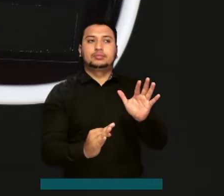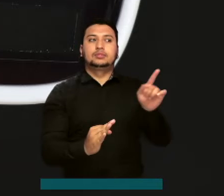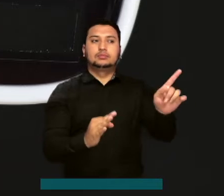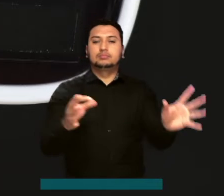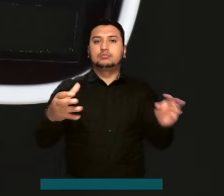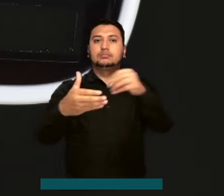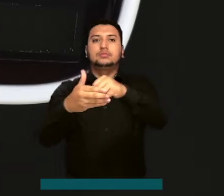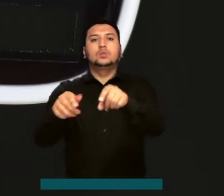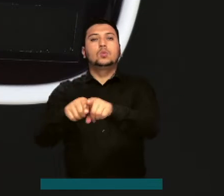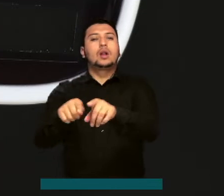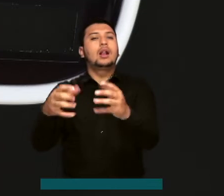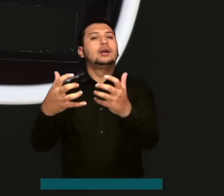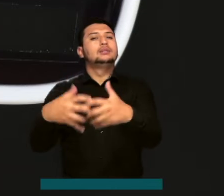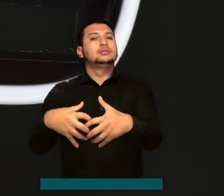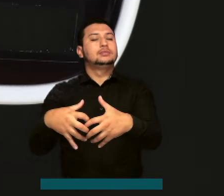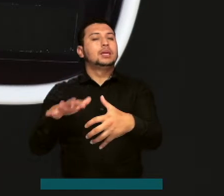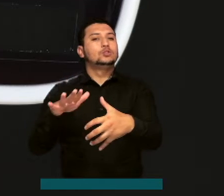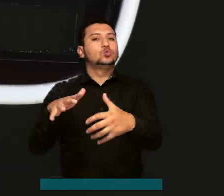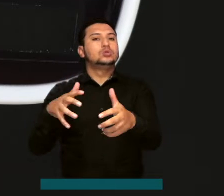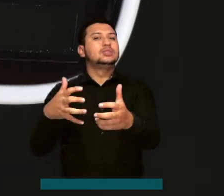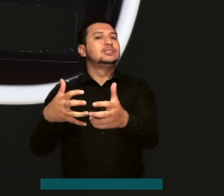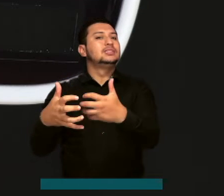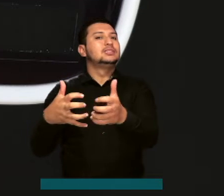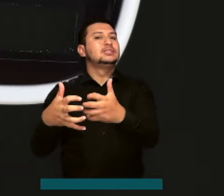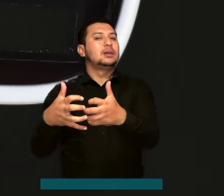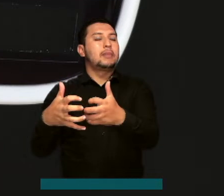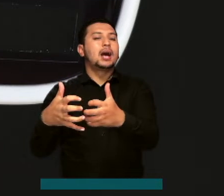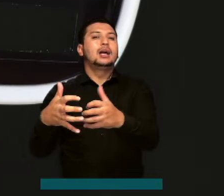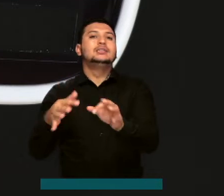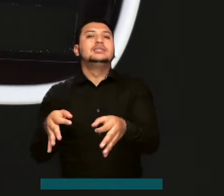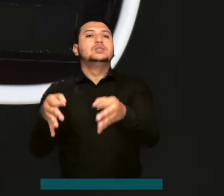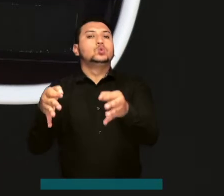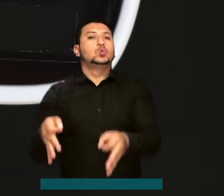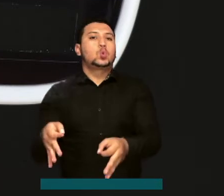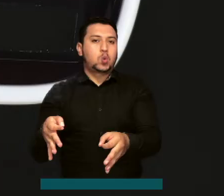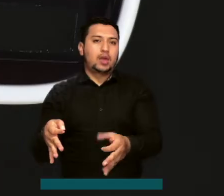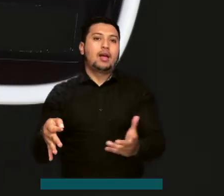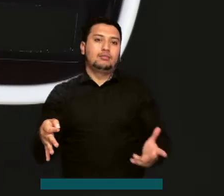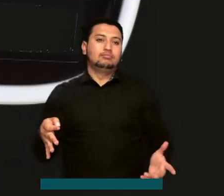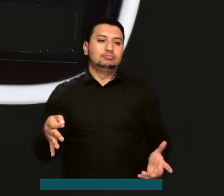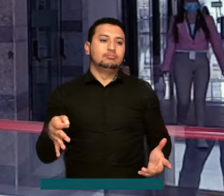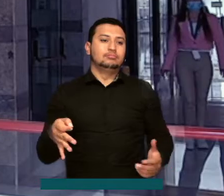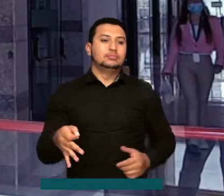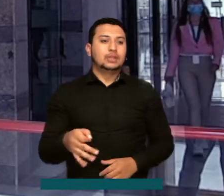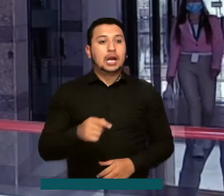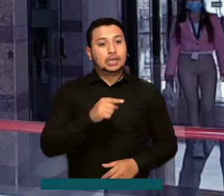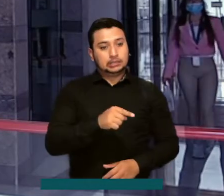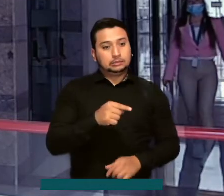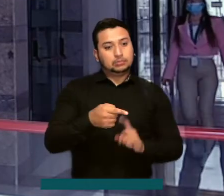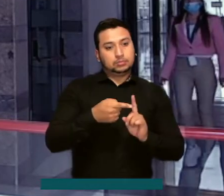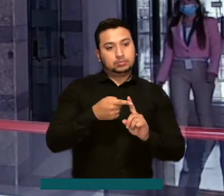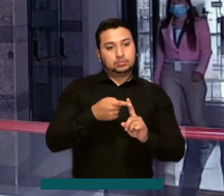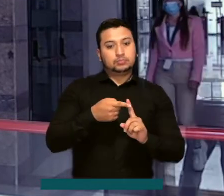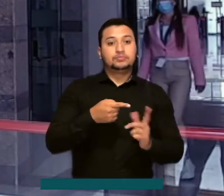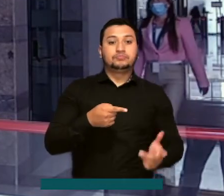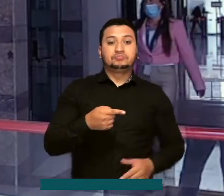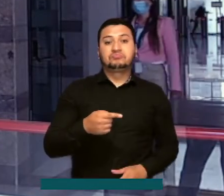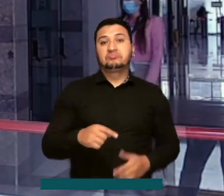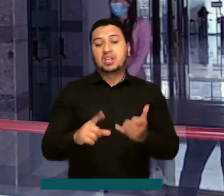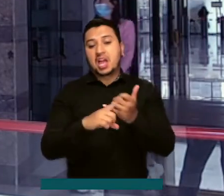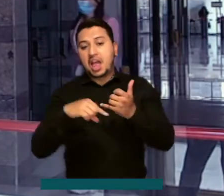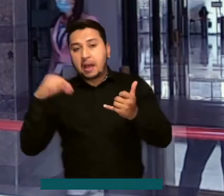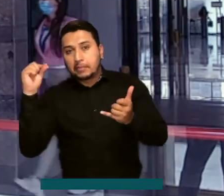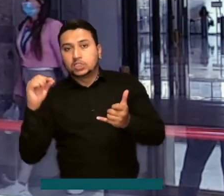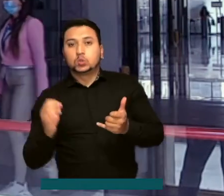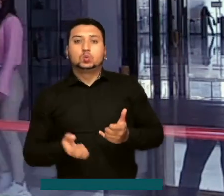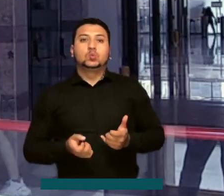de seguridad que esté monitoreado profesionalmente o un dispositivo del tipo instálelo usted mismo. Amazon, Google